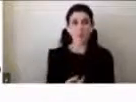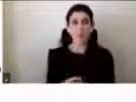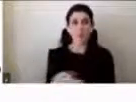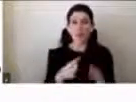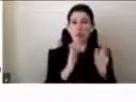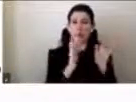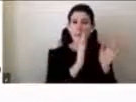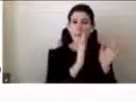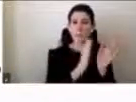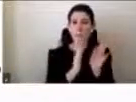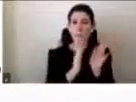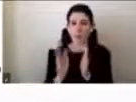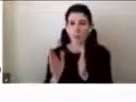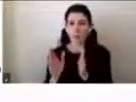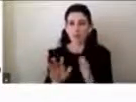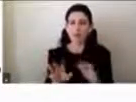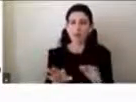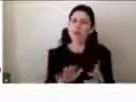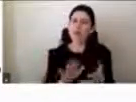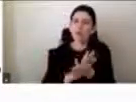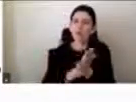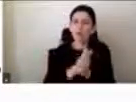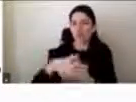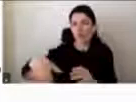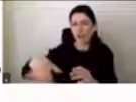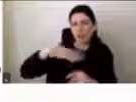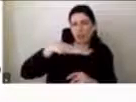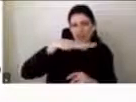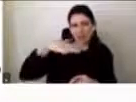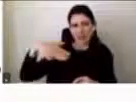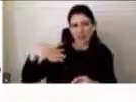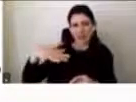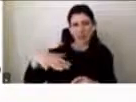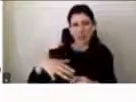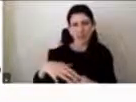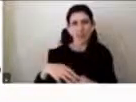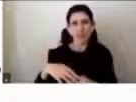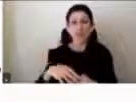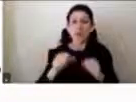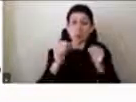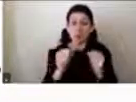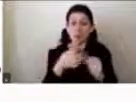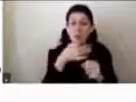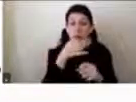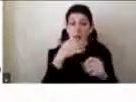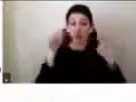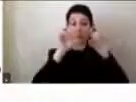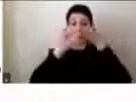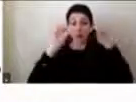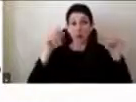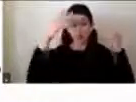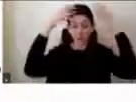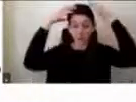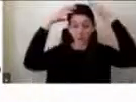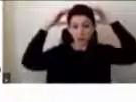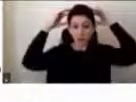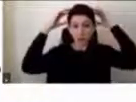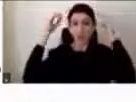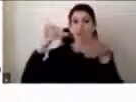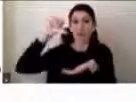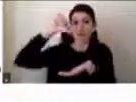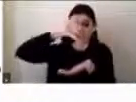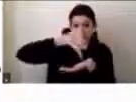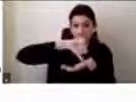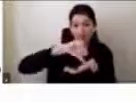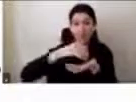nervioso, todo muy, muy introductorio y muy general, podemos decir que el sistema nervioso está compuesto por el sistema nervioso central, el sistema nervioso